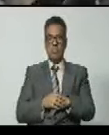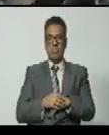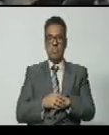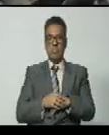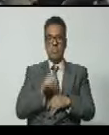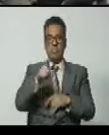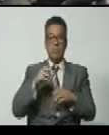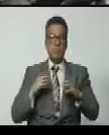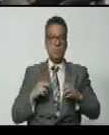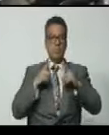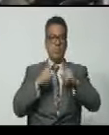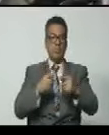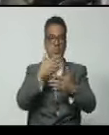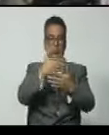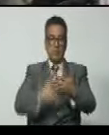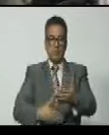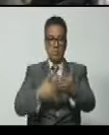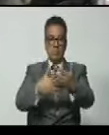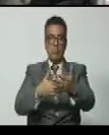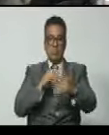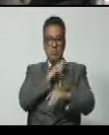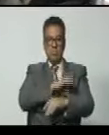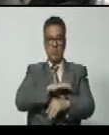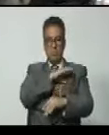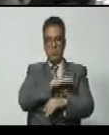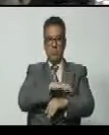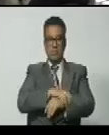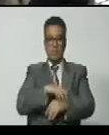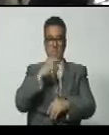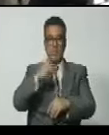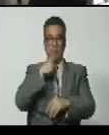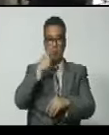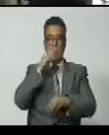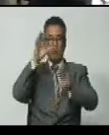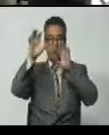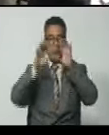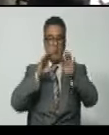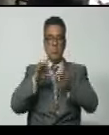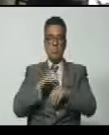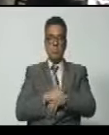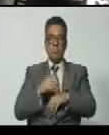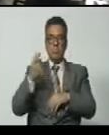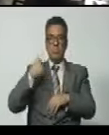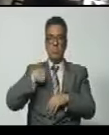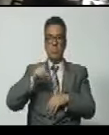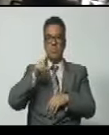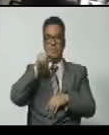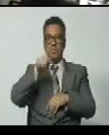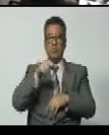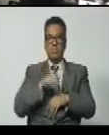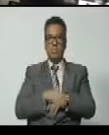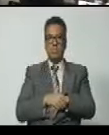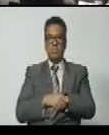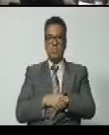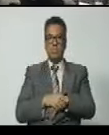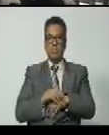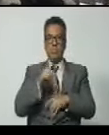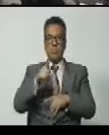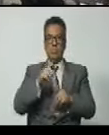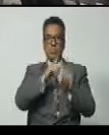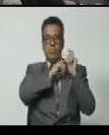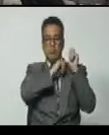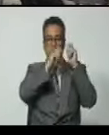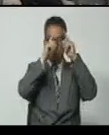En esta oportunidad, el informe de la Comisión de Política Exterior tiene que ver precisamente con una